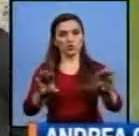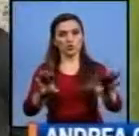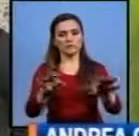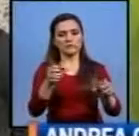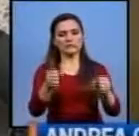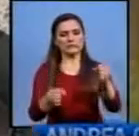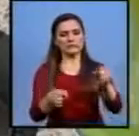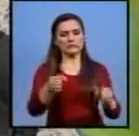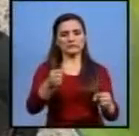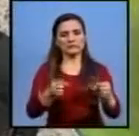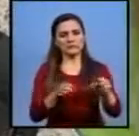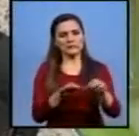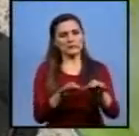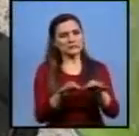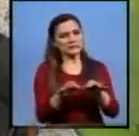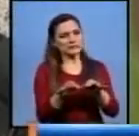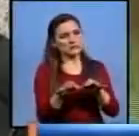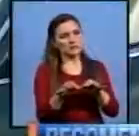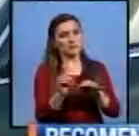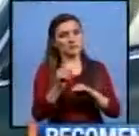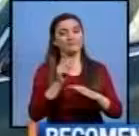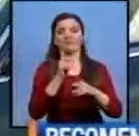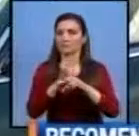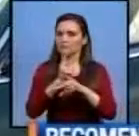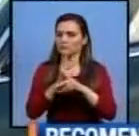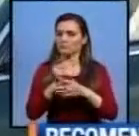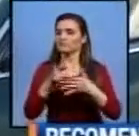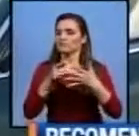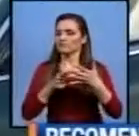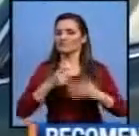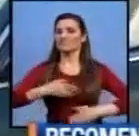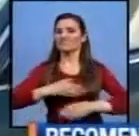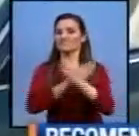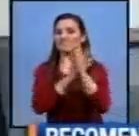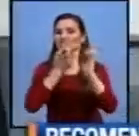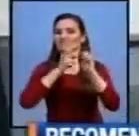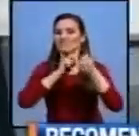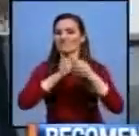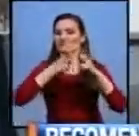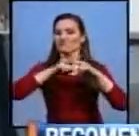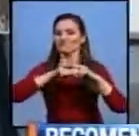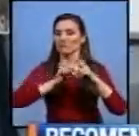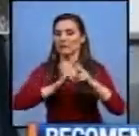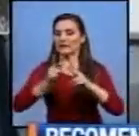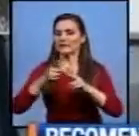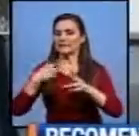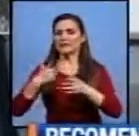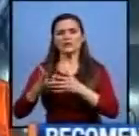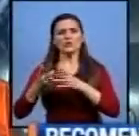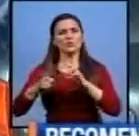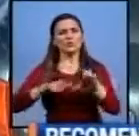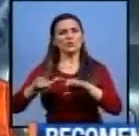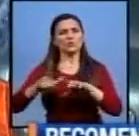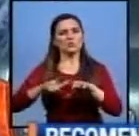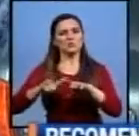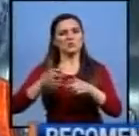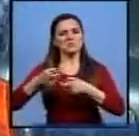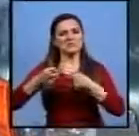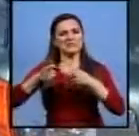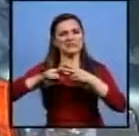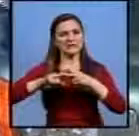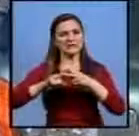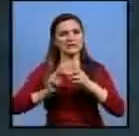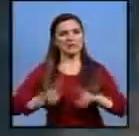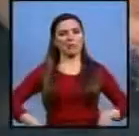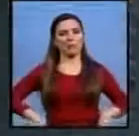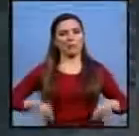vía. Estos pequeños cuidados pueden evitarte grandes gastos en el mantenimiento de tu vehículo. Ana María